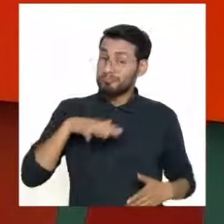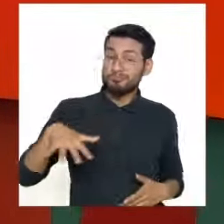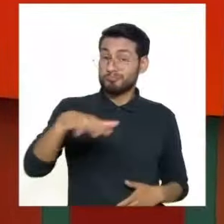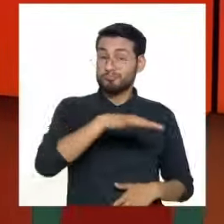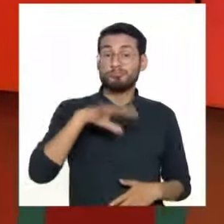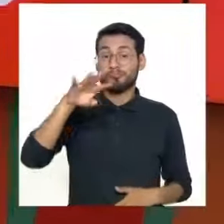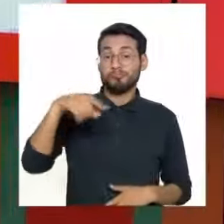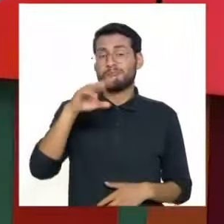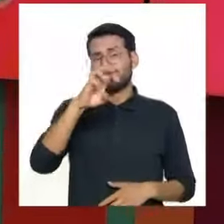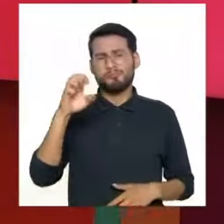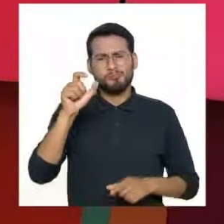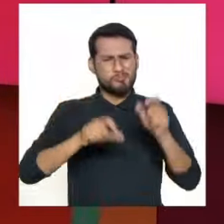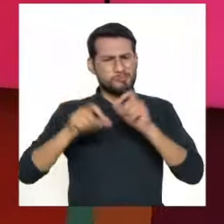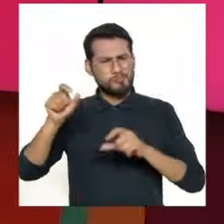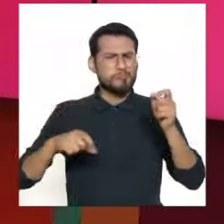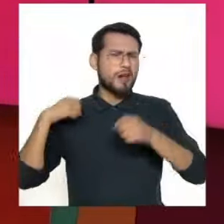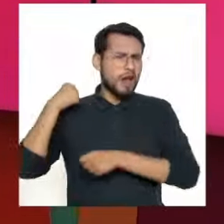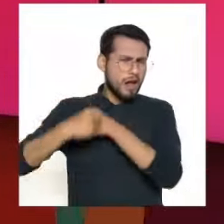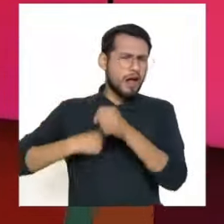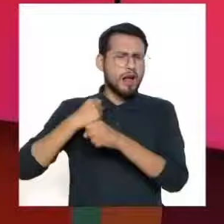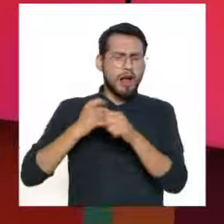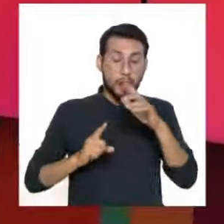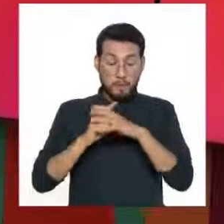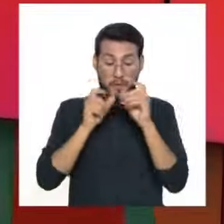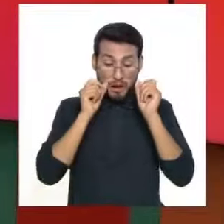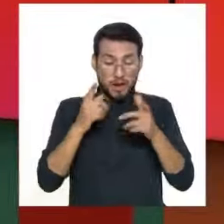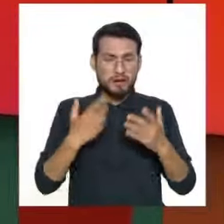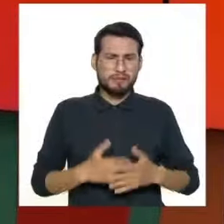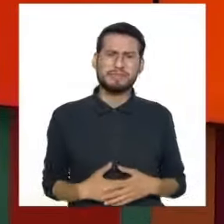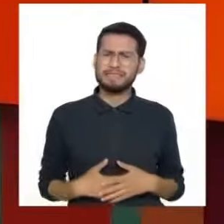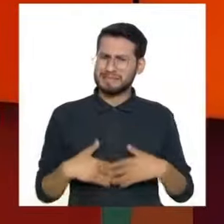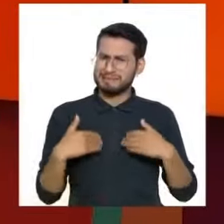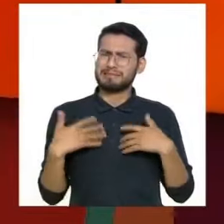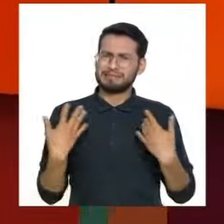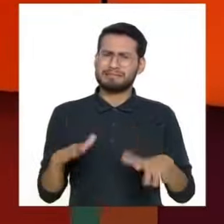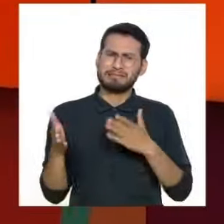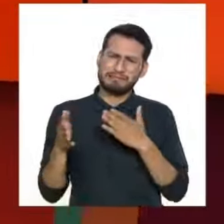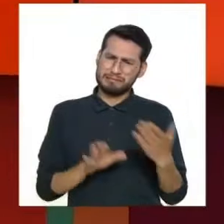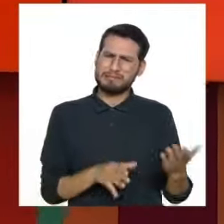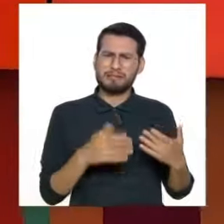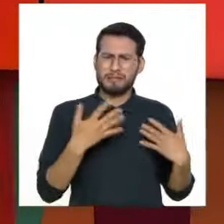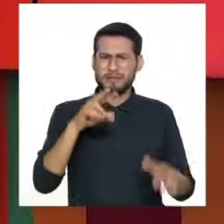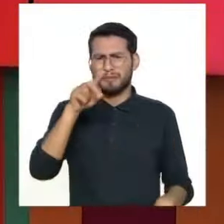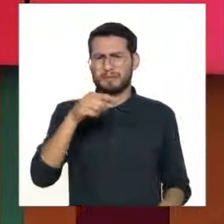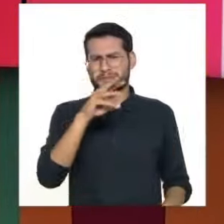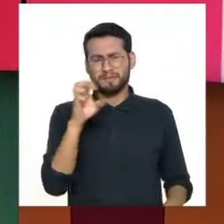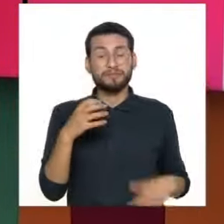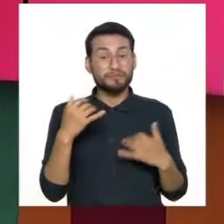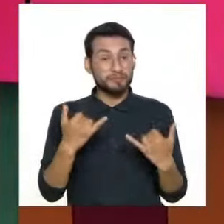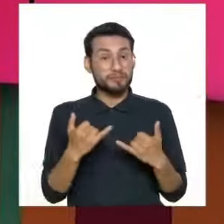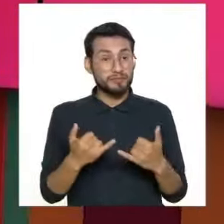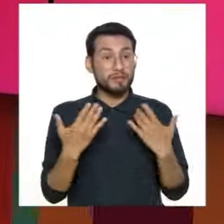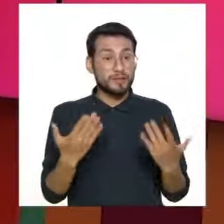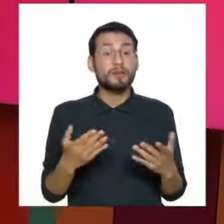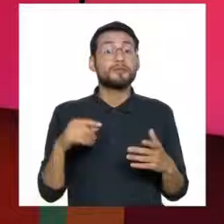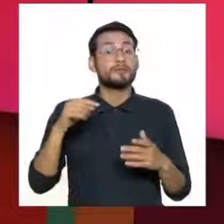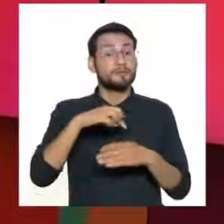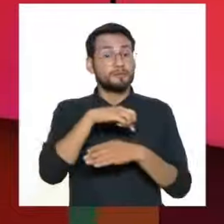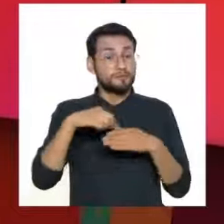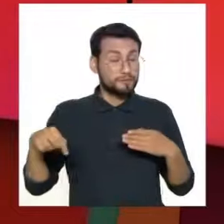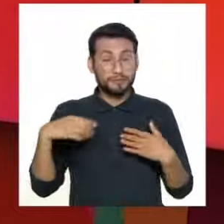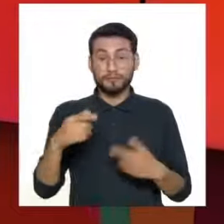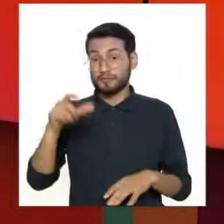4600 personas anualmente y se a la letalidad a más de 2600 Así que hoy día tendremos a un